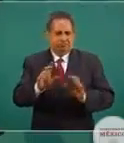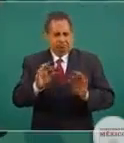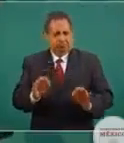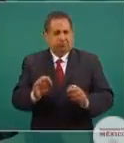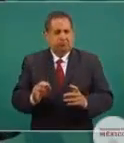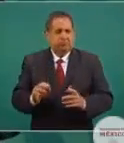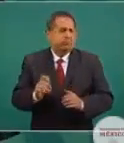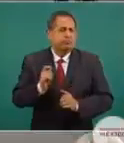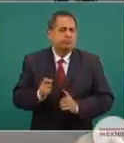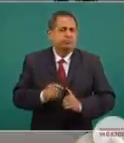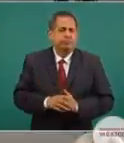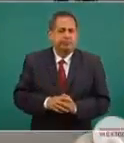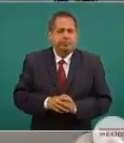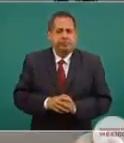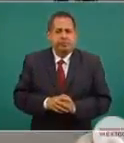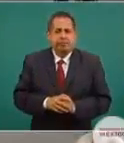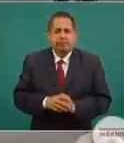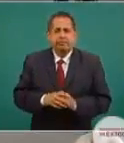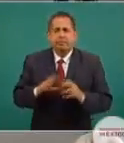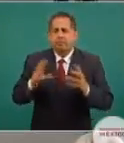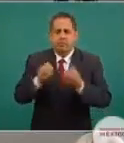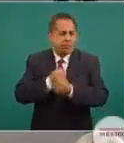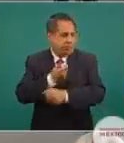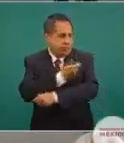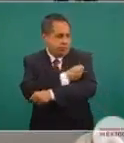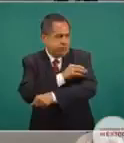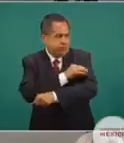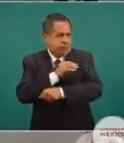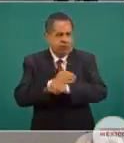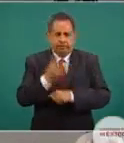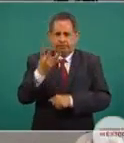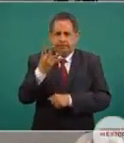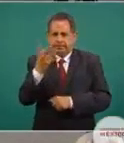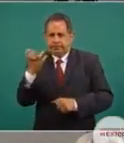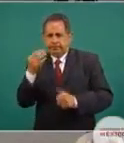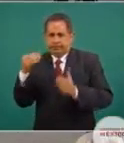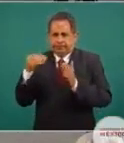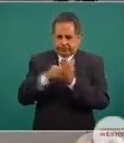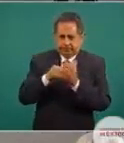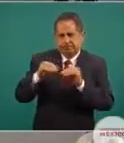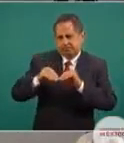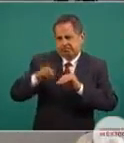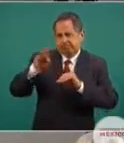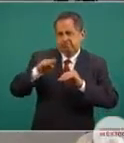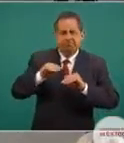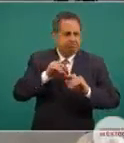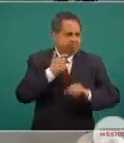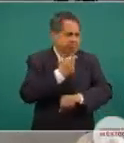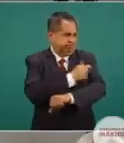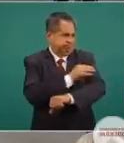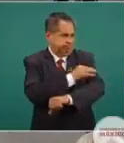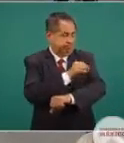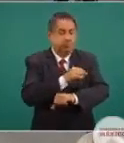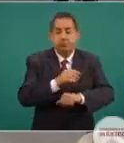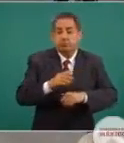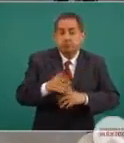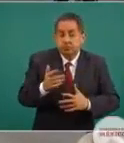con las dosis, más de 400.000, porque el martes